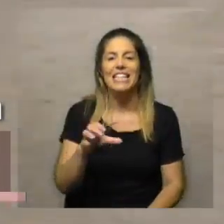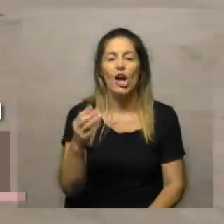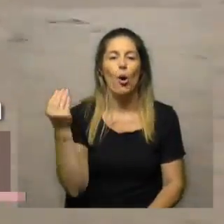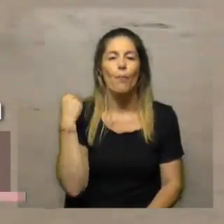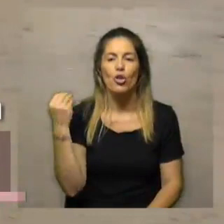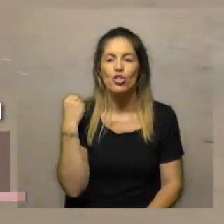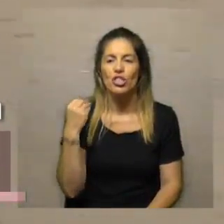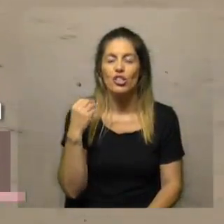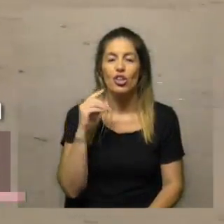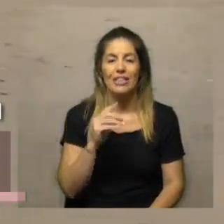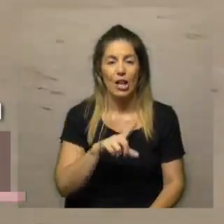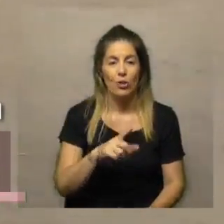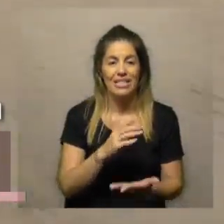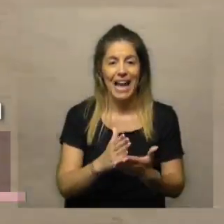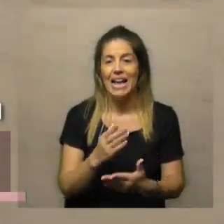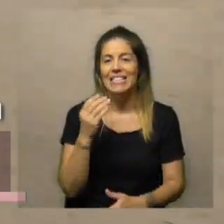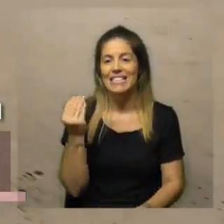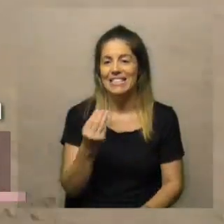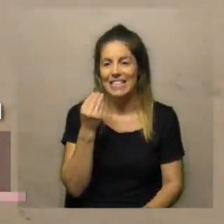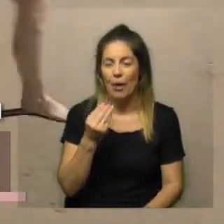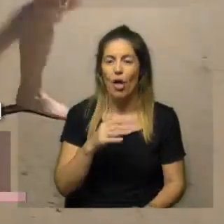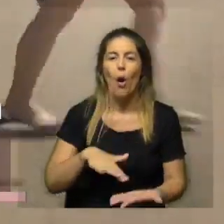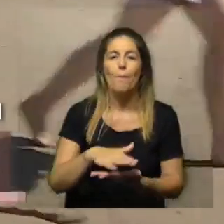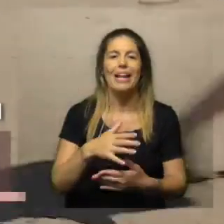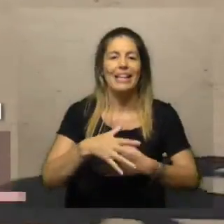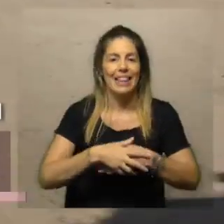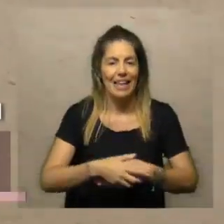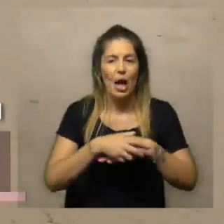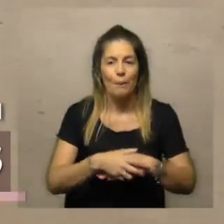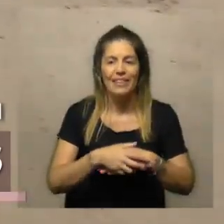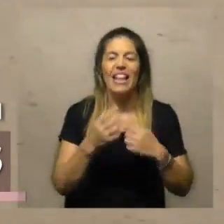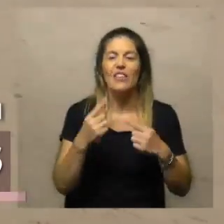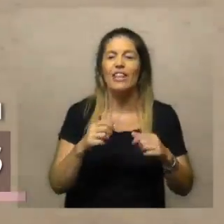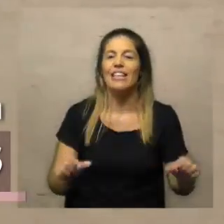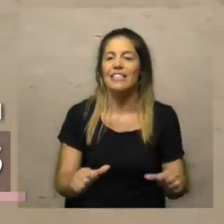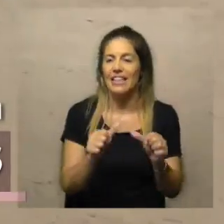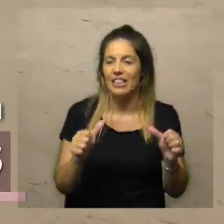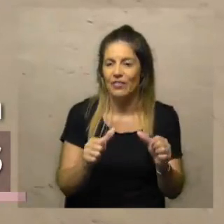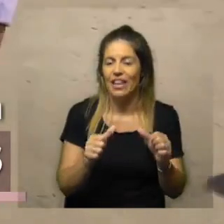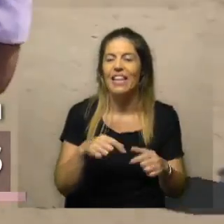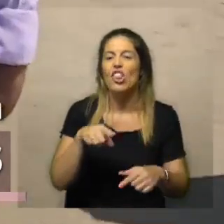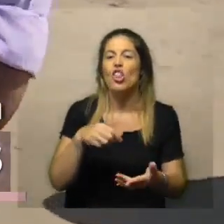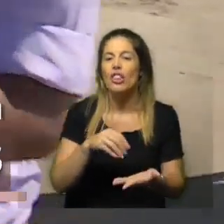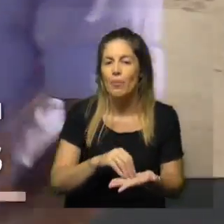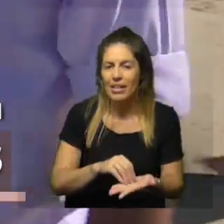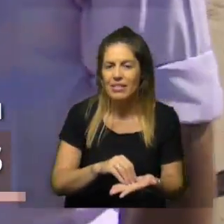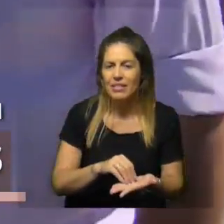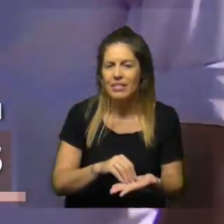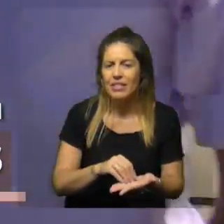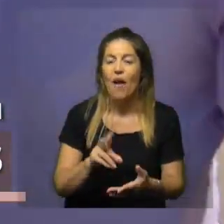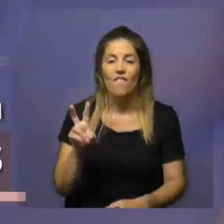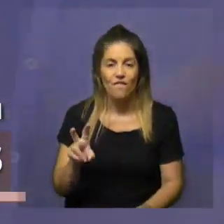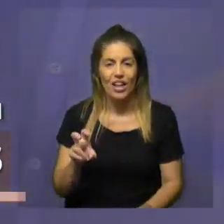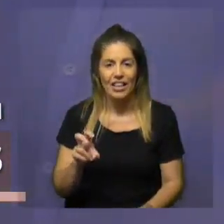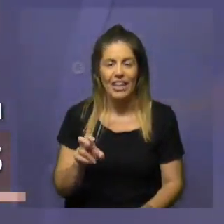también tiene el sábado, es de lunes, sí, a sábado. Tenemos el Parque de la Amistad, usted, sí, me dijo distintas actividades allí. Sí. ¿Y dónde más tenemos Playa actividades? Verde, Playa Verde y